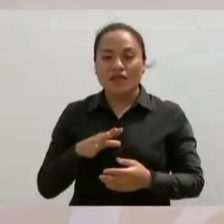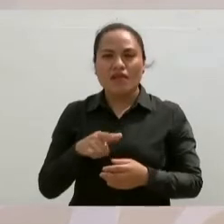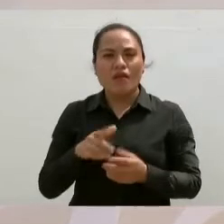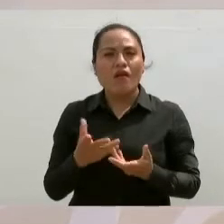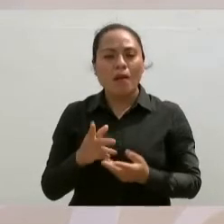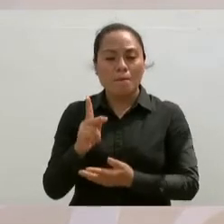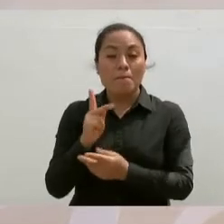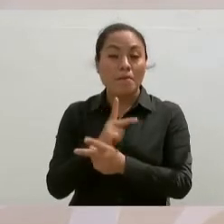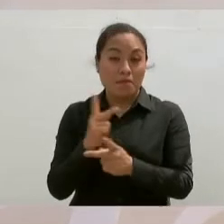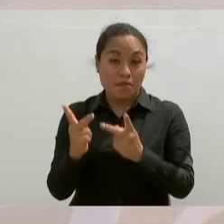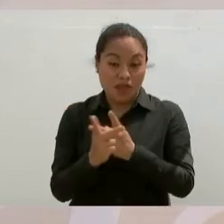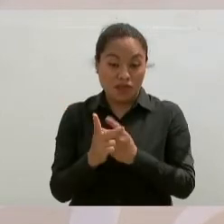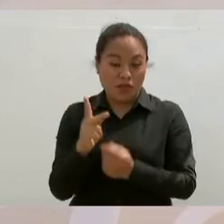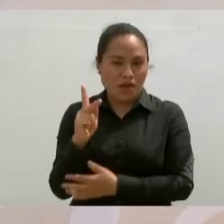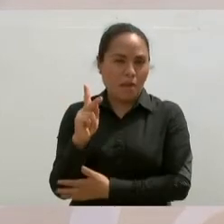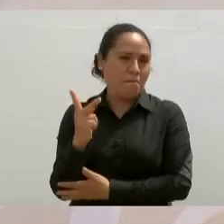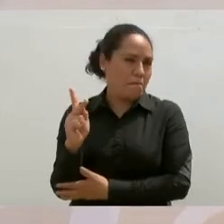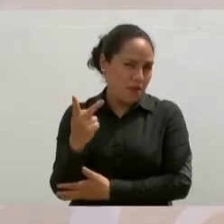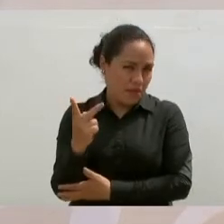de preparatoria.